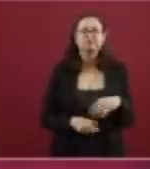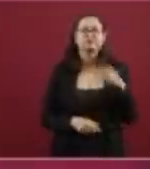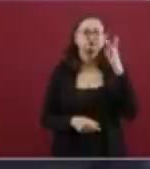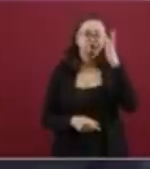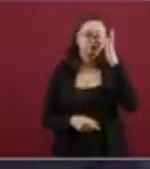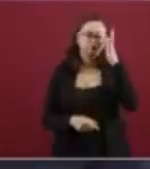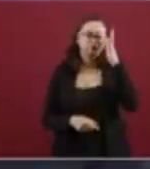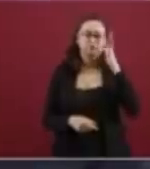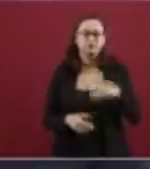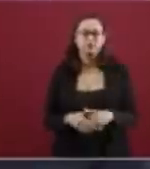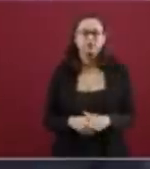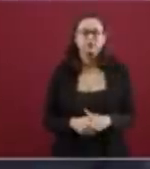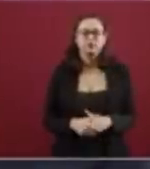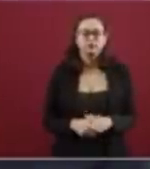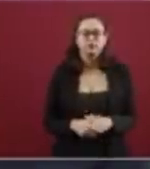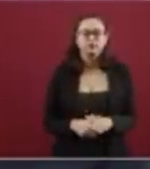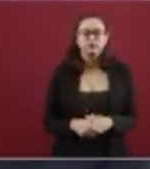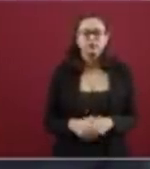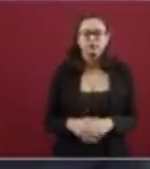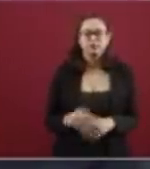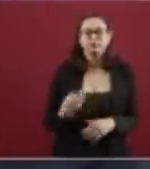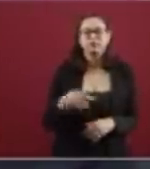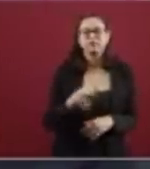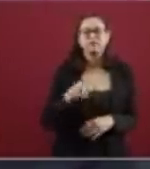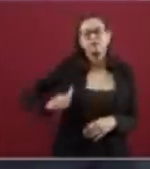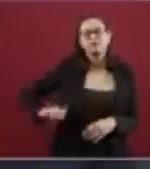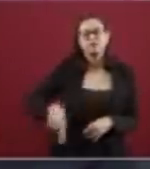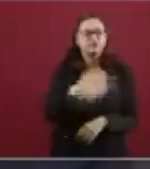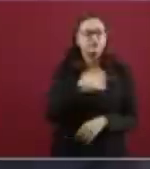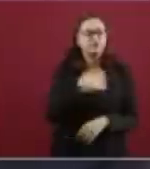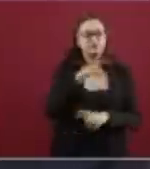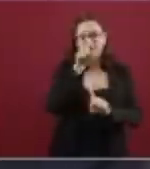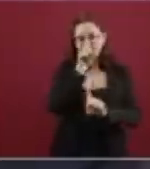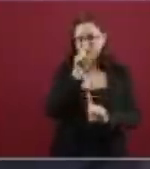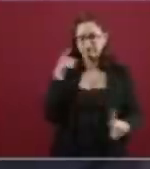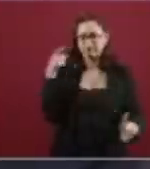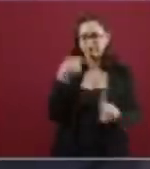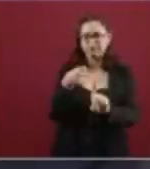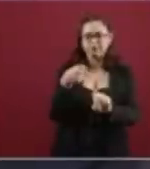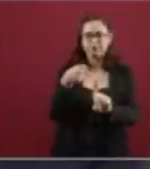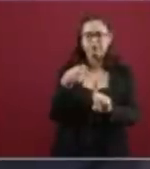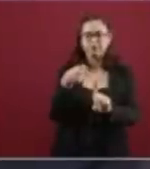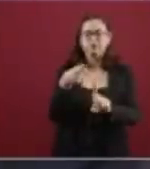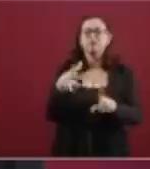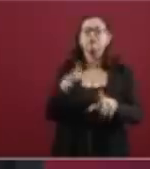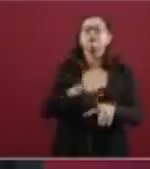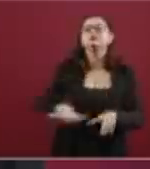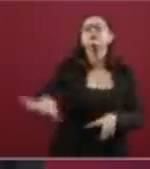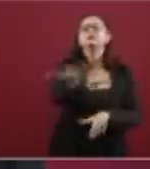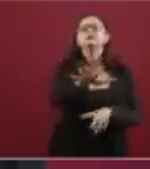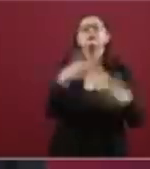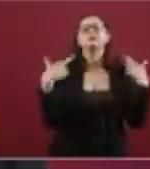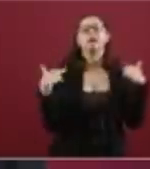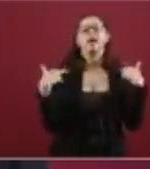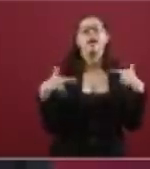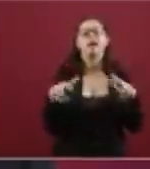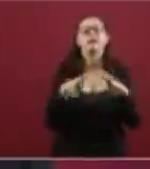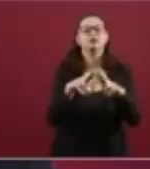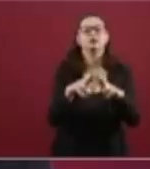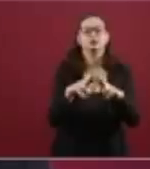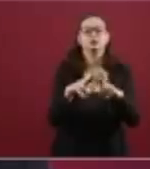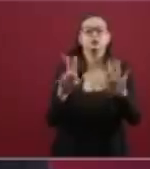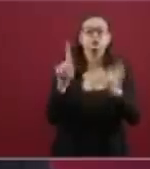nosotros nos dirigimos a los maestros. Pueden